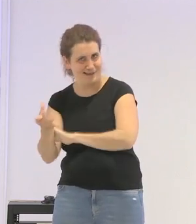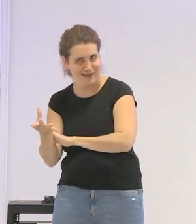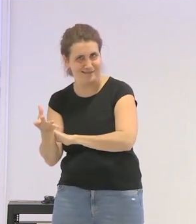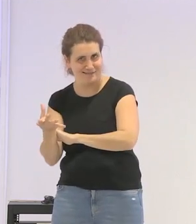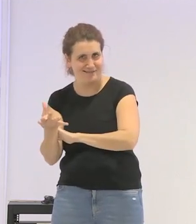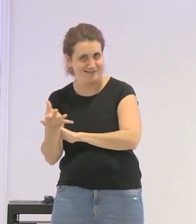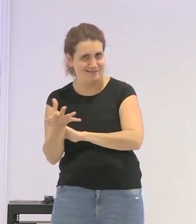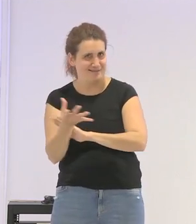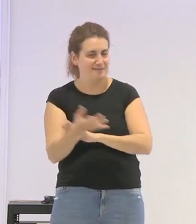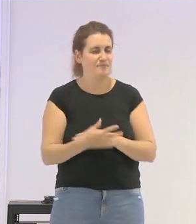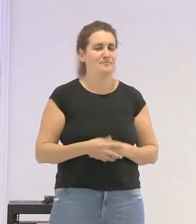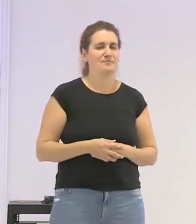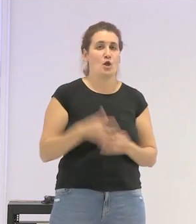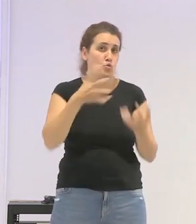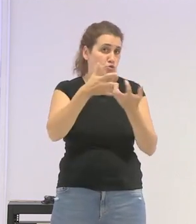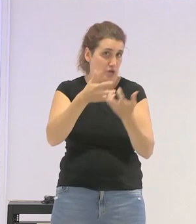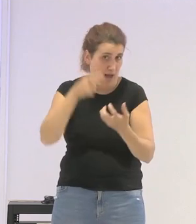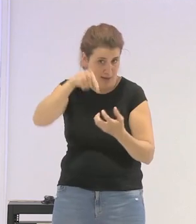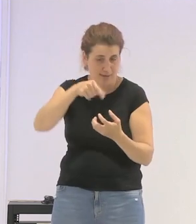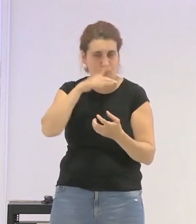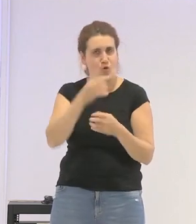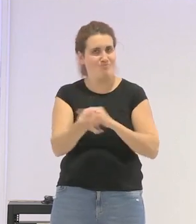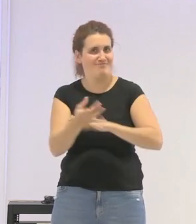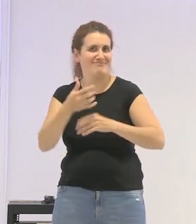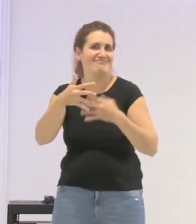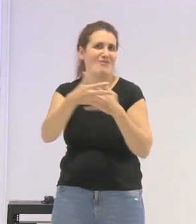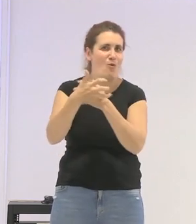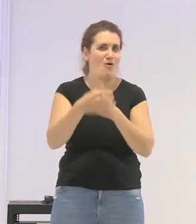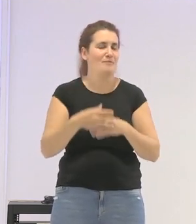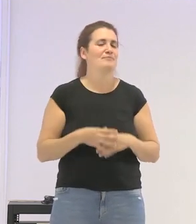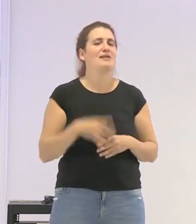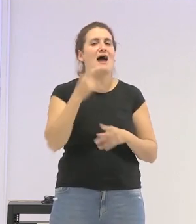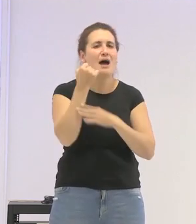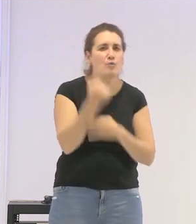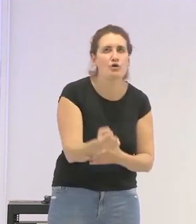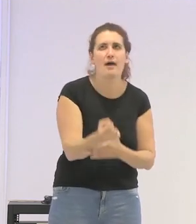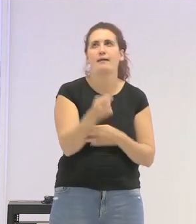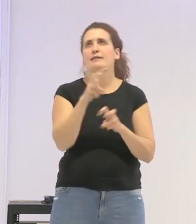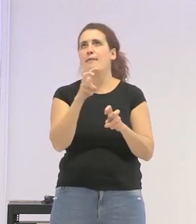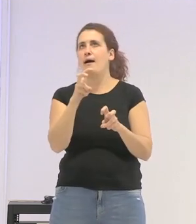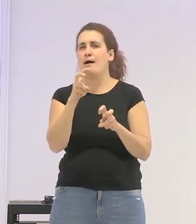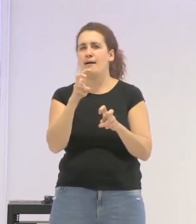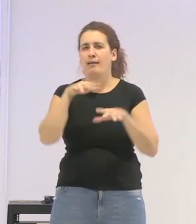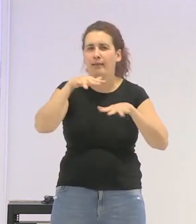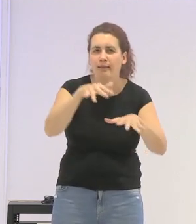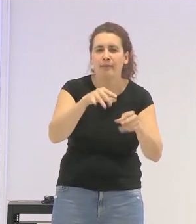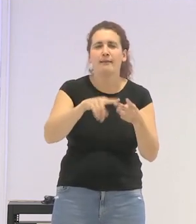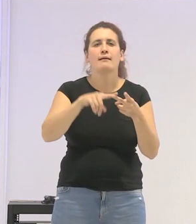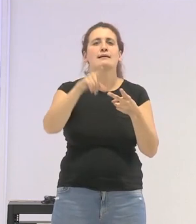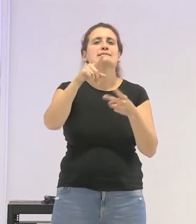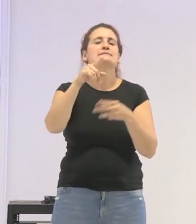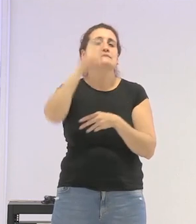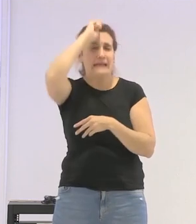de la pelea, y lo hemos visto desde apoyar teorías de la conspiración, apoyar, no sé, desde Trump diciendo que hay